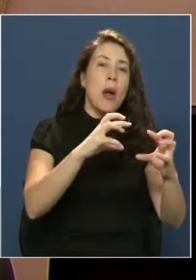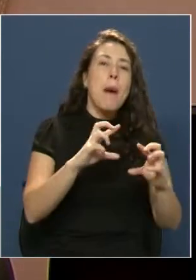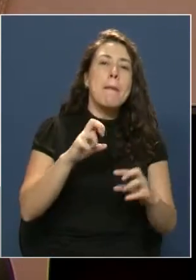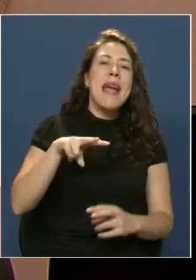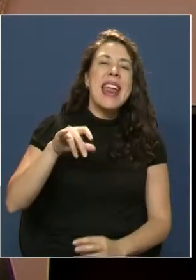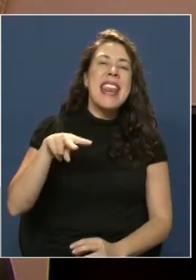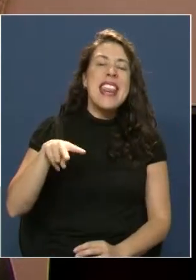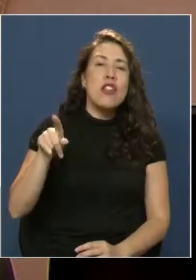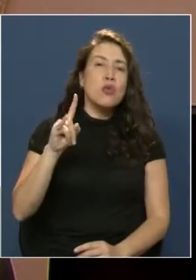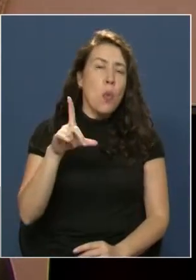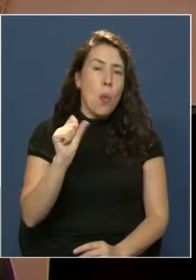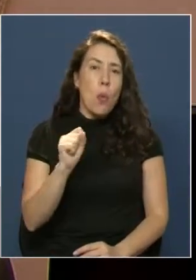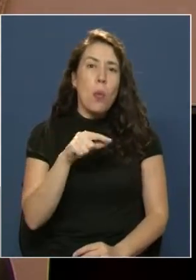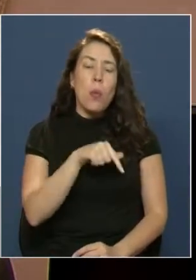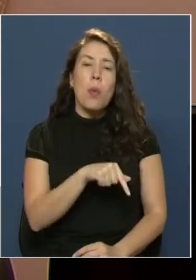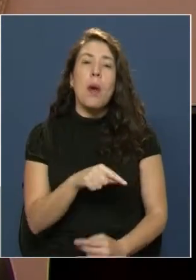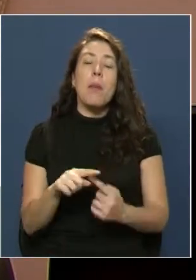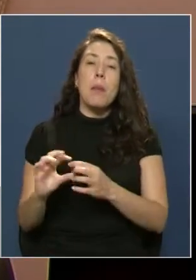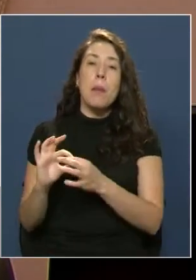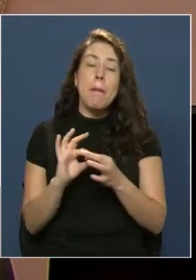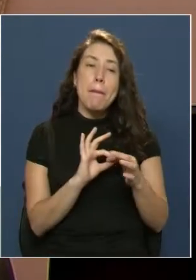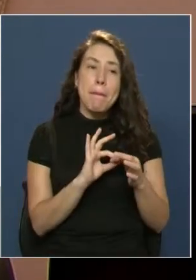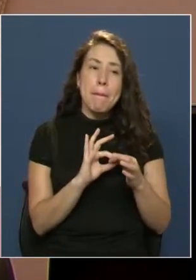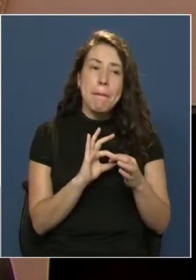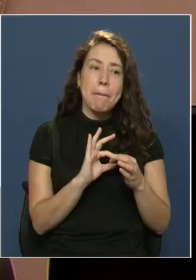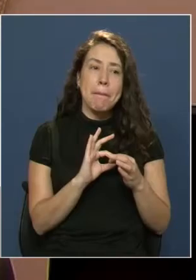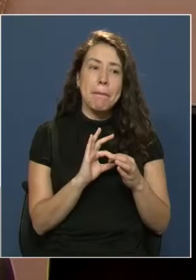Brunswick. Y por lo tanto,